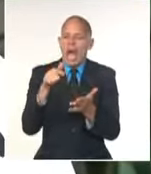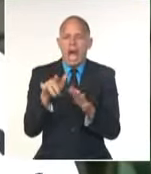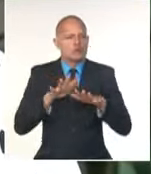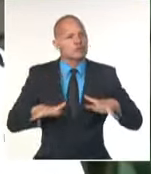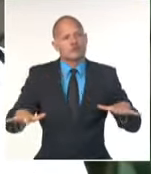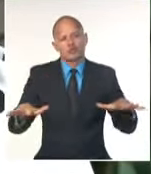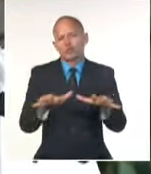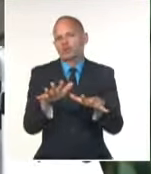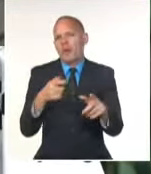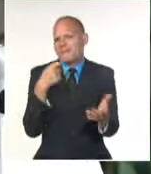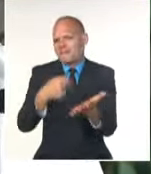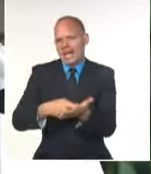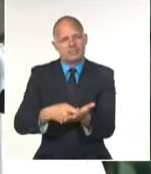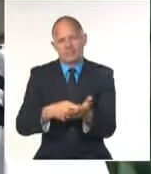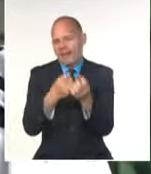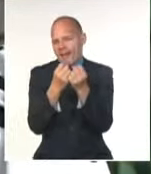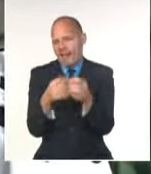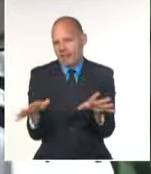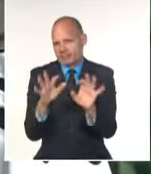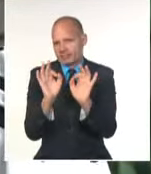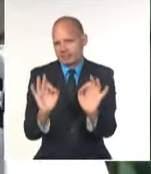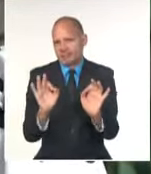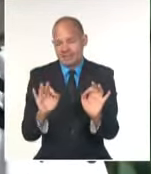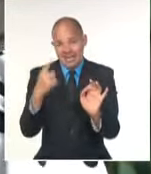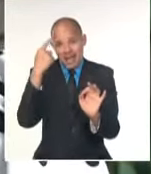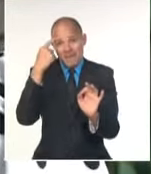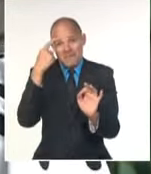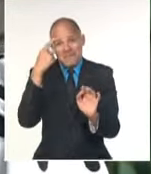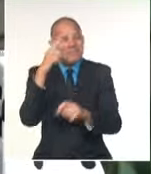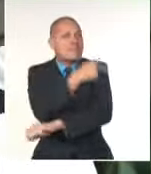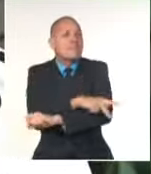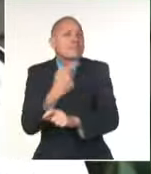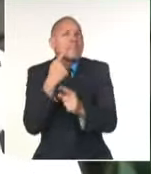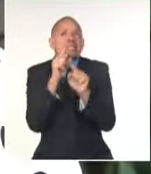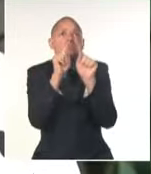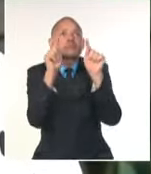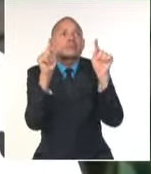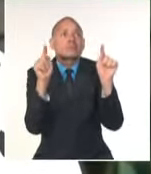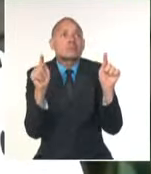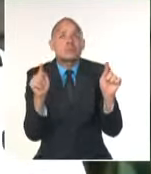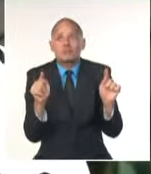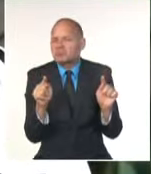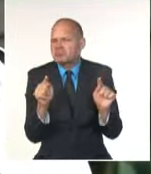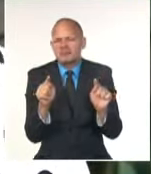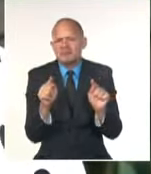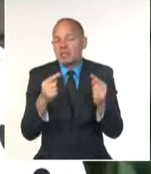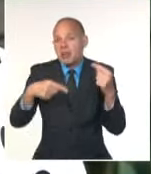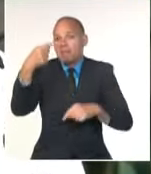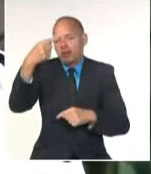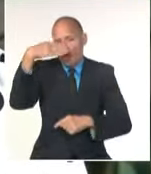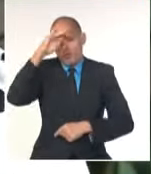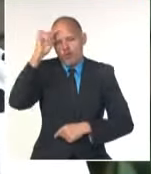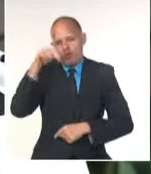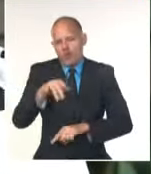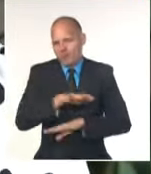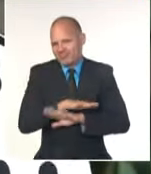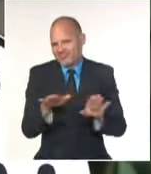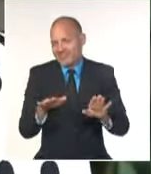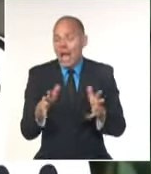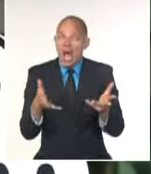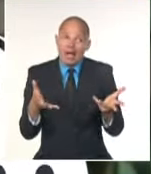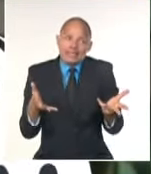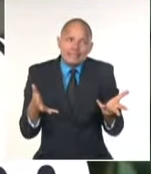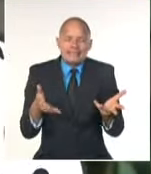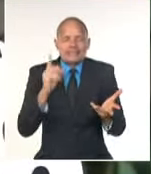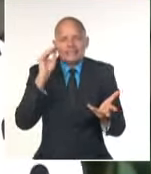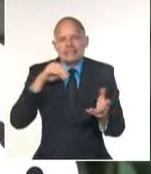gratuidad. Y yo creo que casi ningún país, no solo de la región del mundo, puede aseverar eso. Que tiene contrastes porque genera,